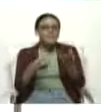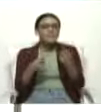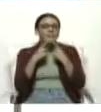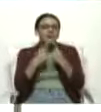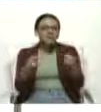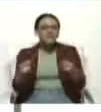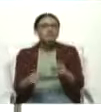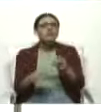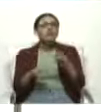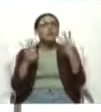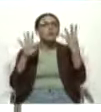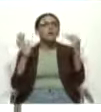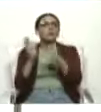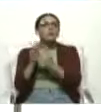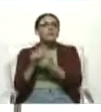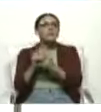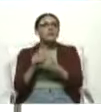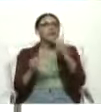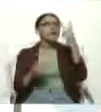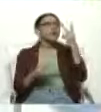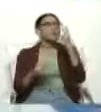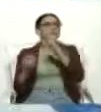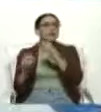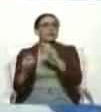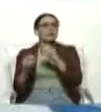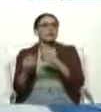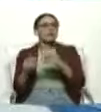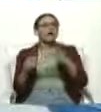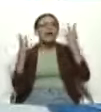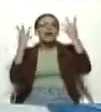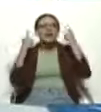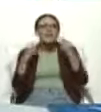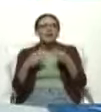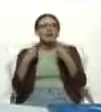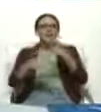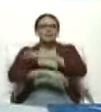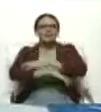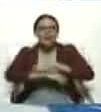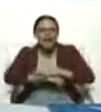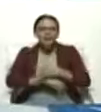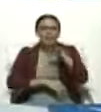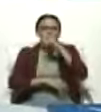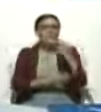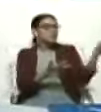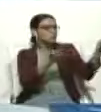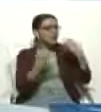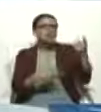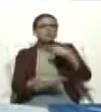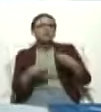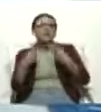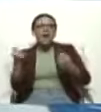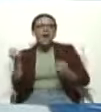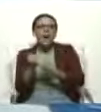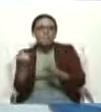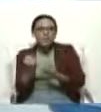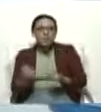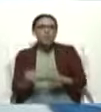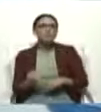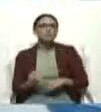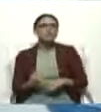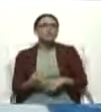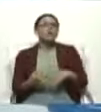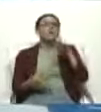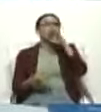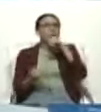4.378 animales, entre sobre todo los animales domésticos que más están con la familia, como son